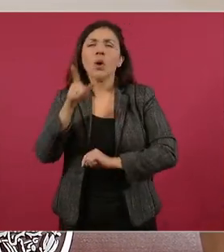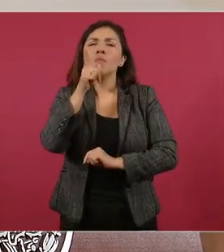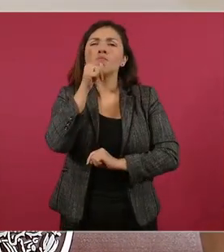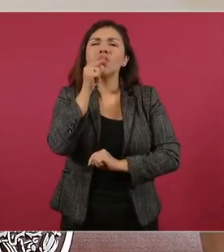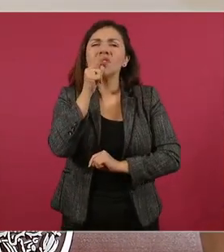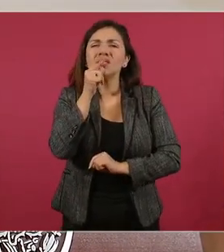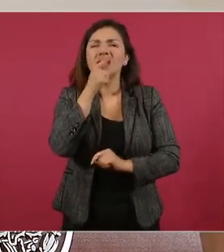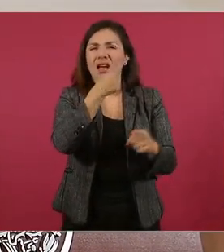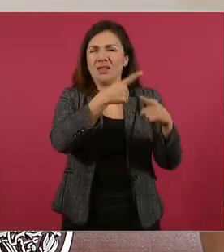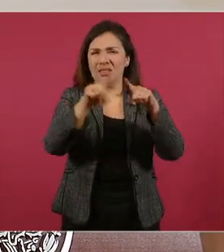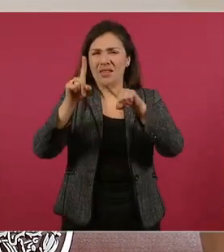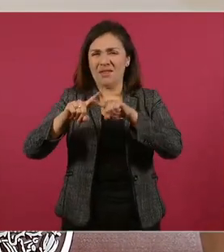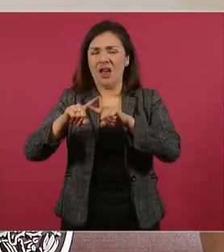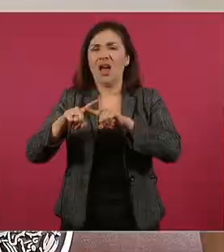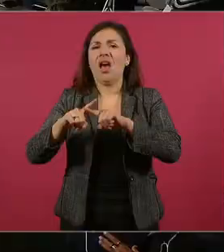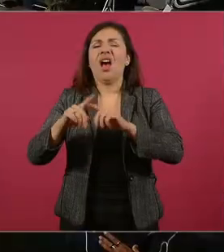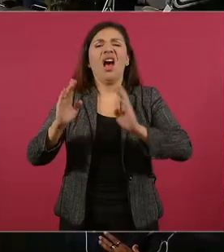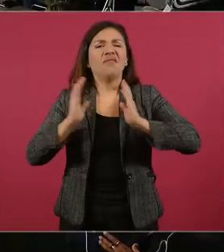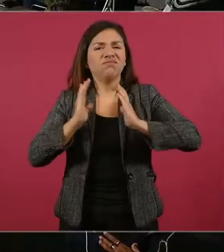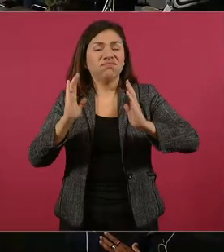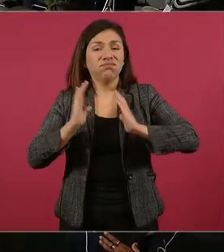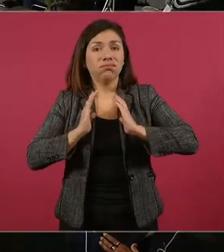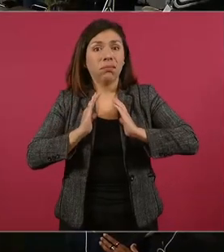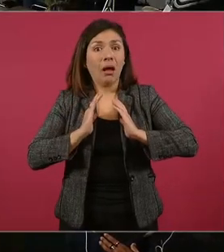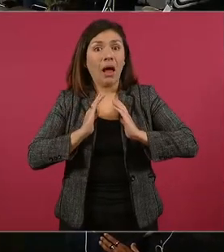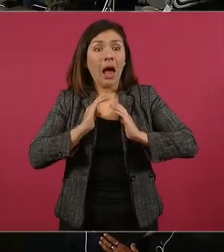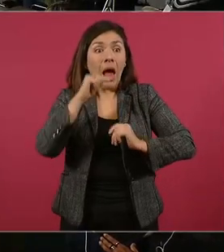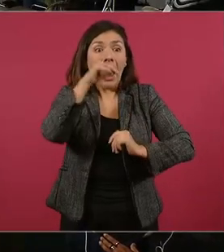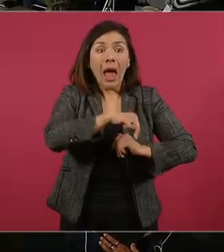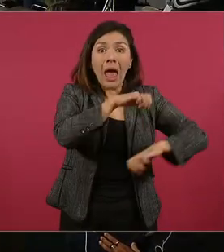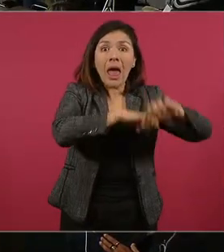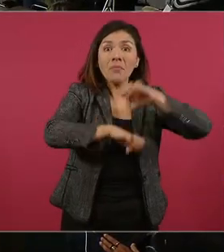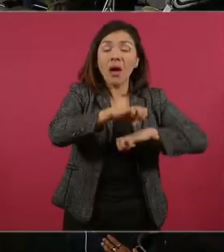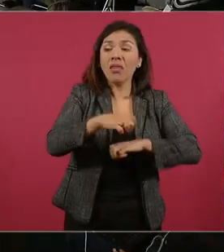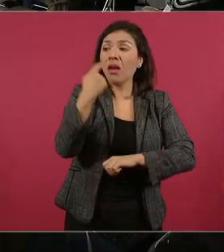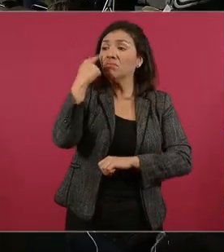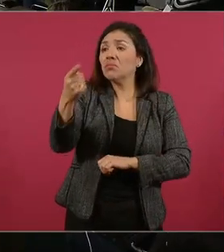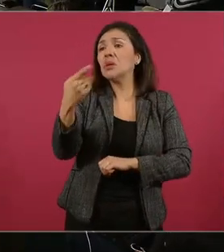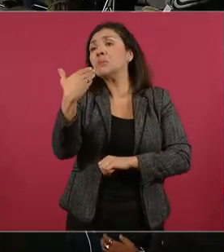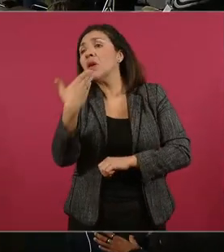policíacas y de las Fuerzas Armadas en México.